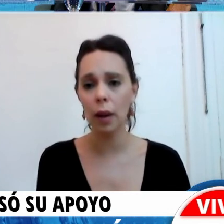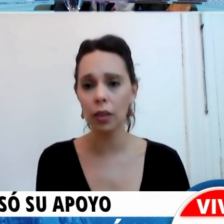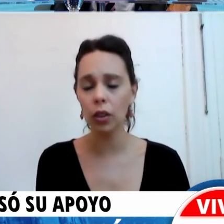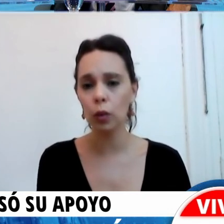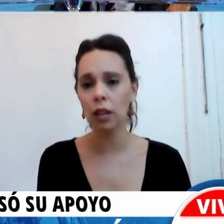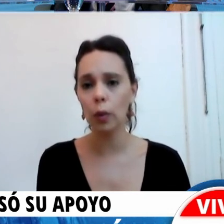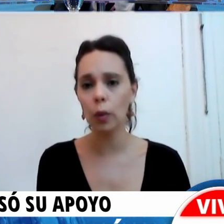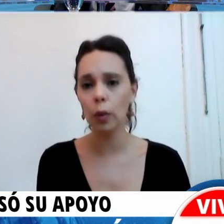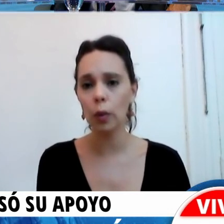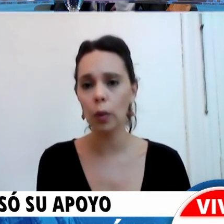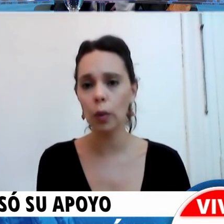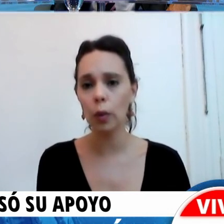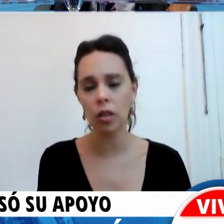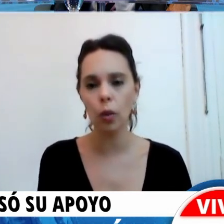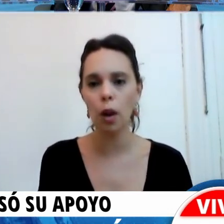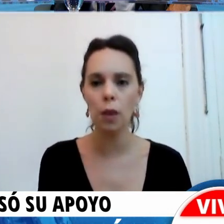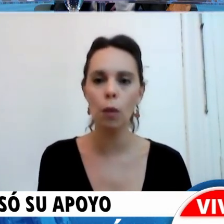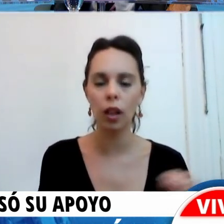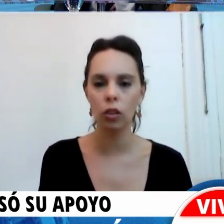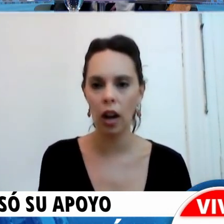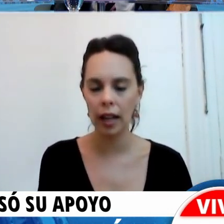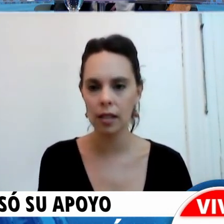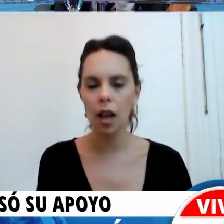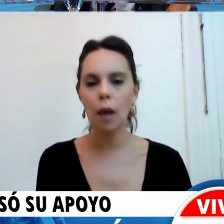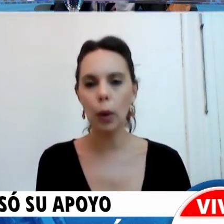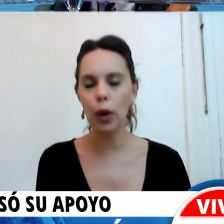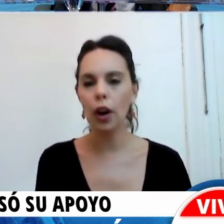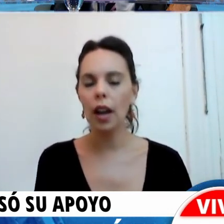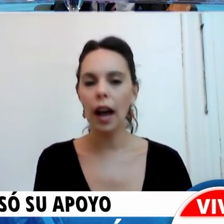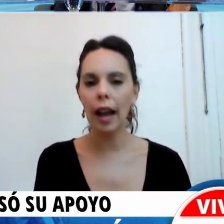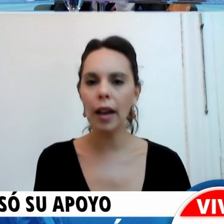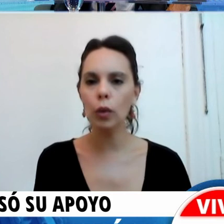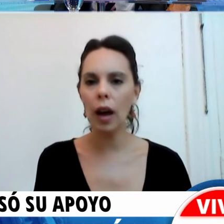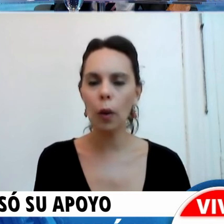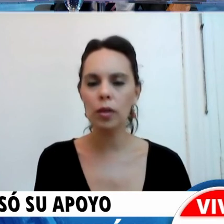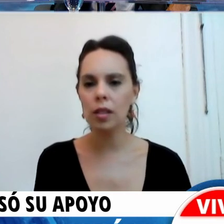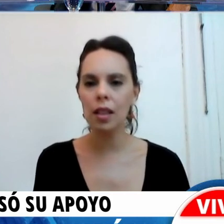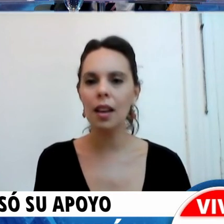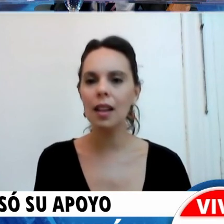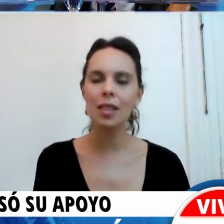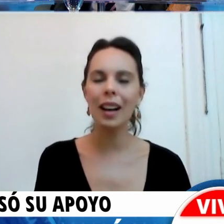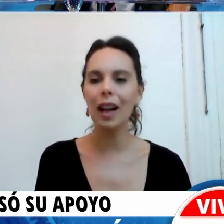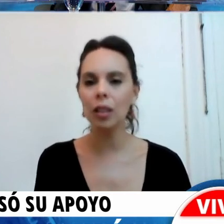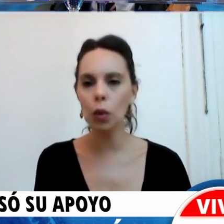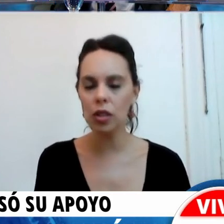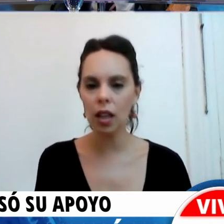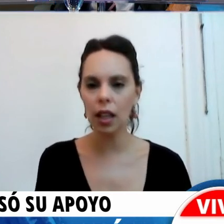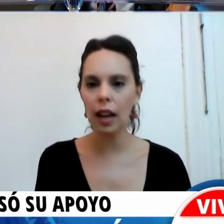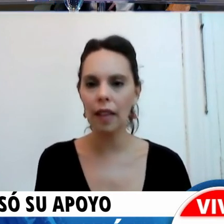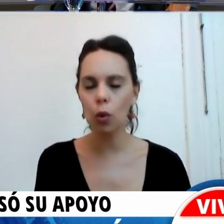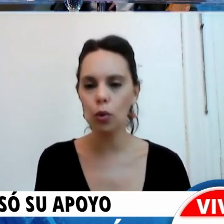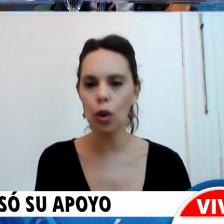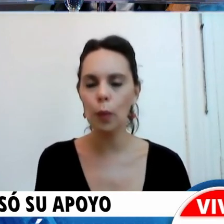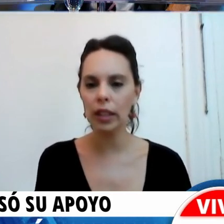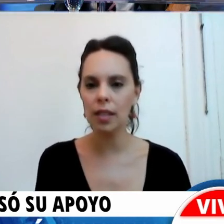que están hablando de un endeudamiento en pesos que no es lo mismo que en dólares. Pero bueno, Hay una, se reactivó, si se